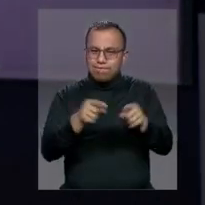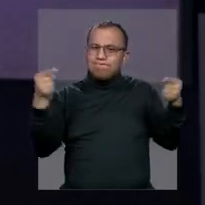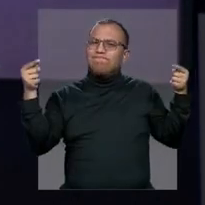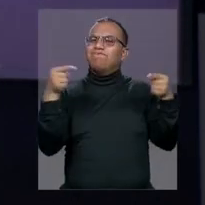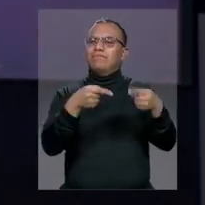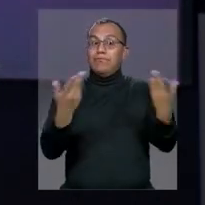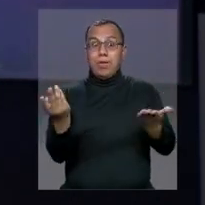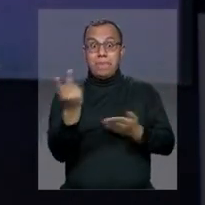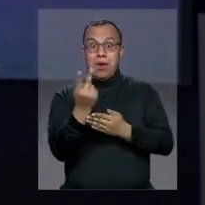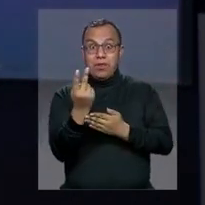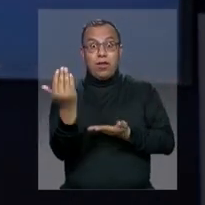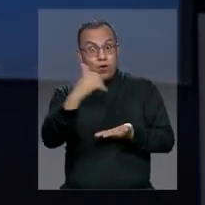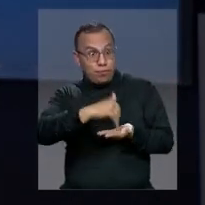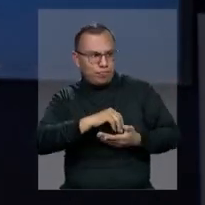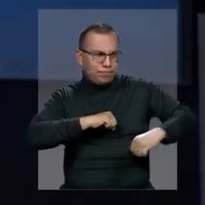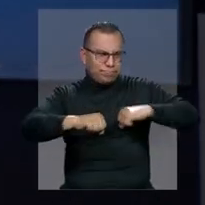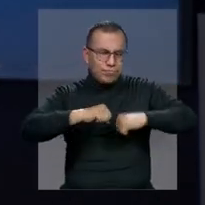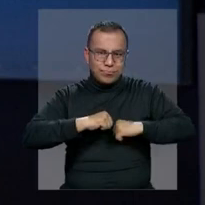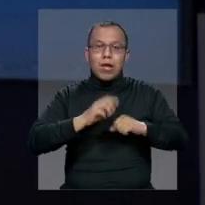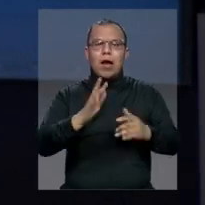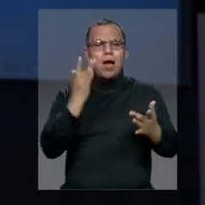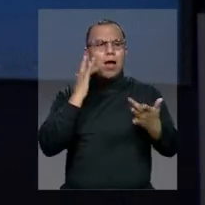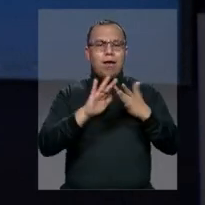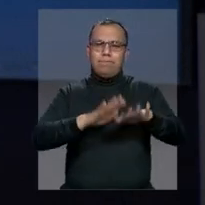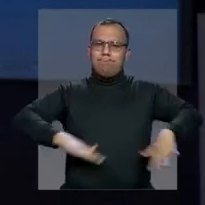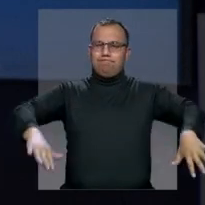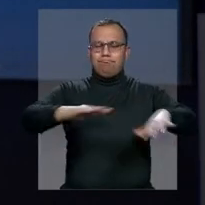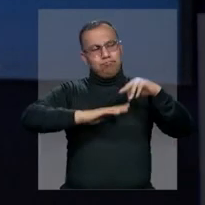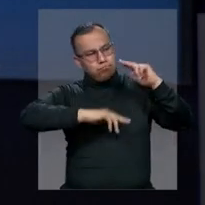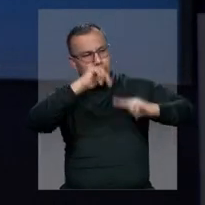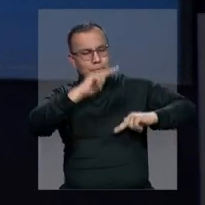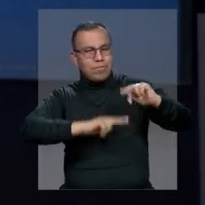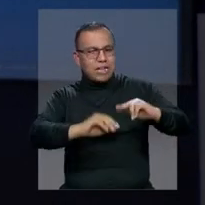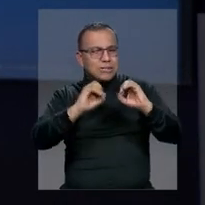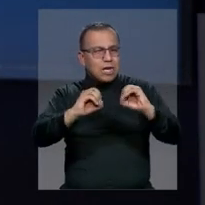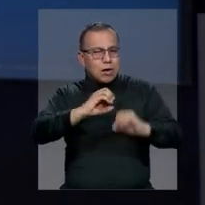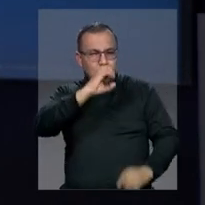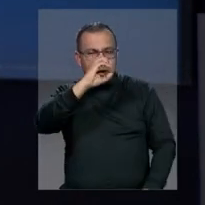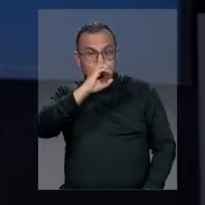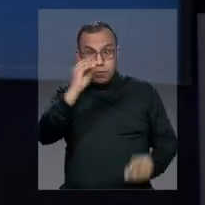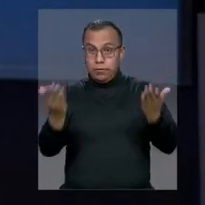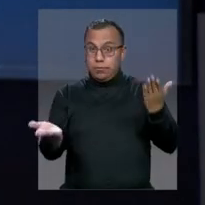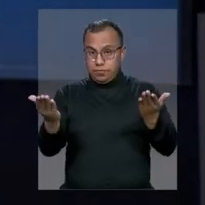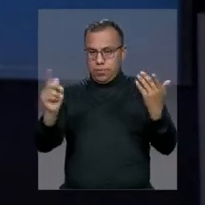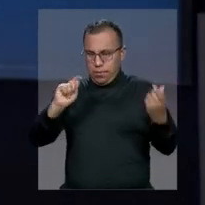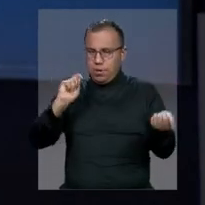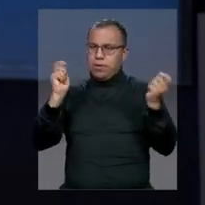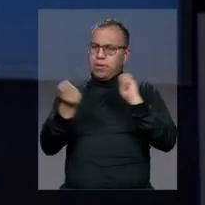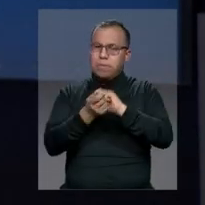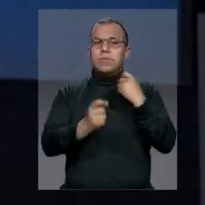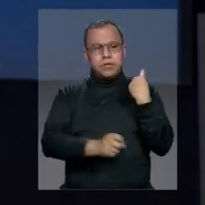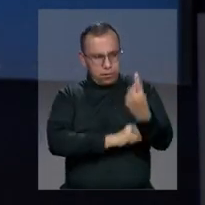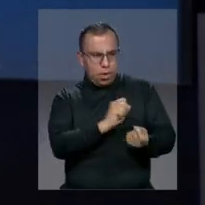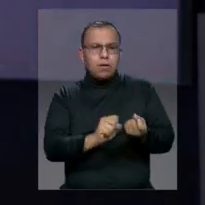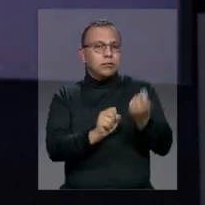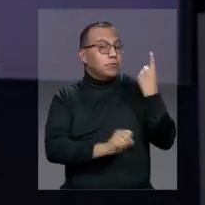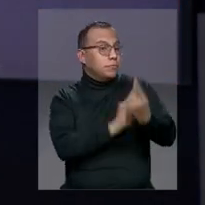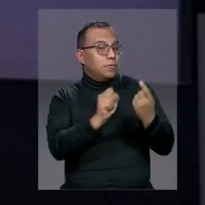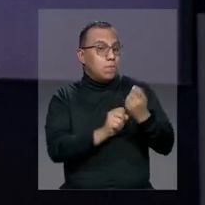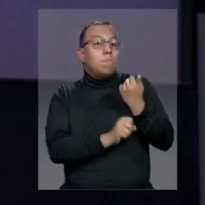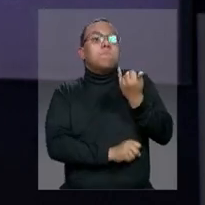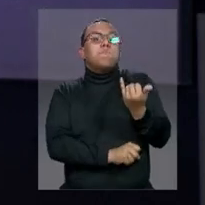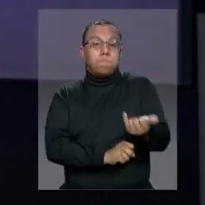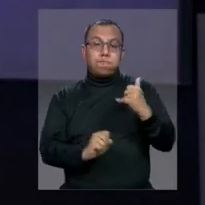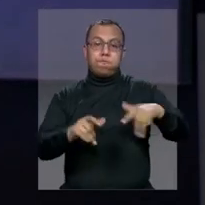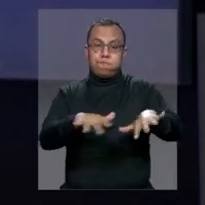de reverdecimiento y que además será carbono neutro desde su construcción, es decir, que compensará la huella ambiental que por años este sector dejó en